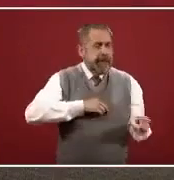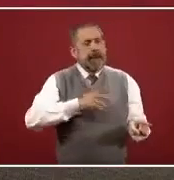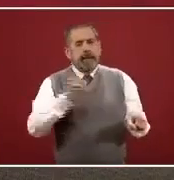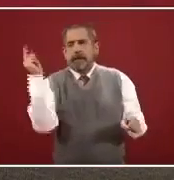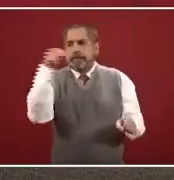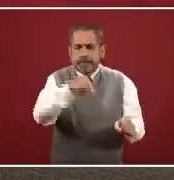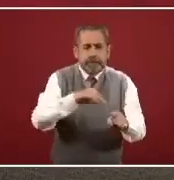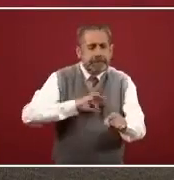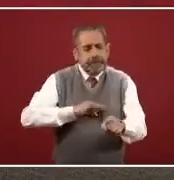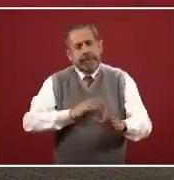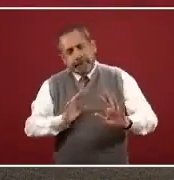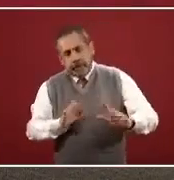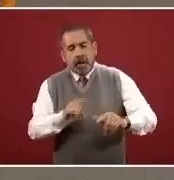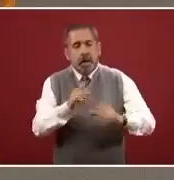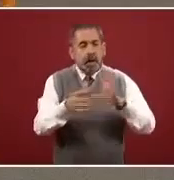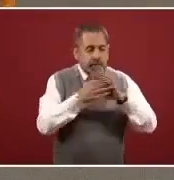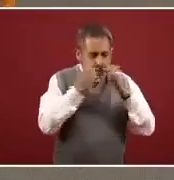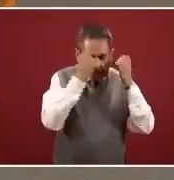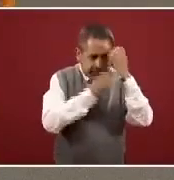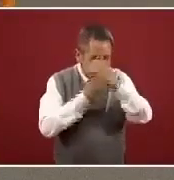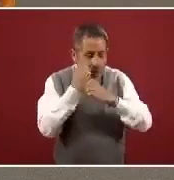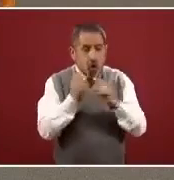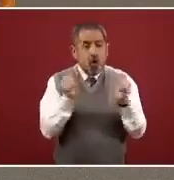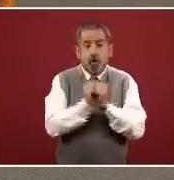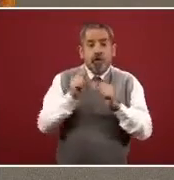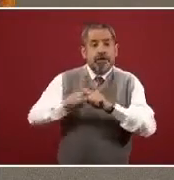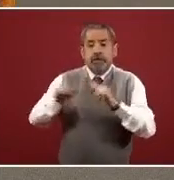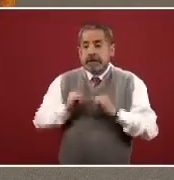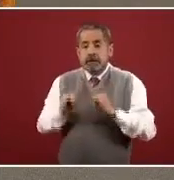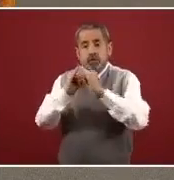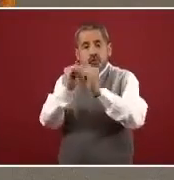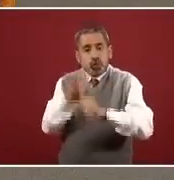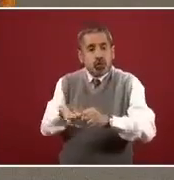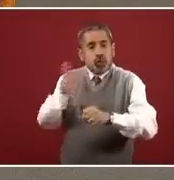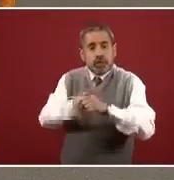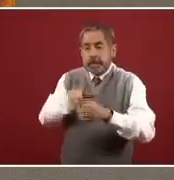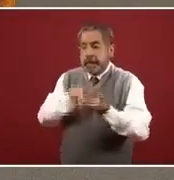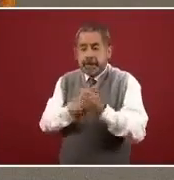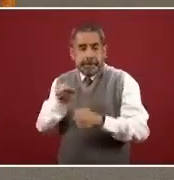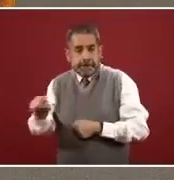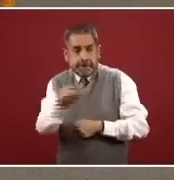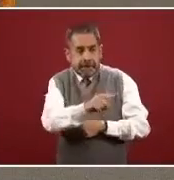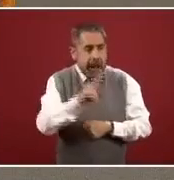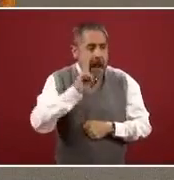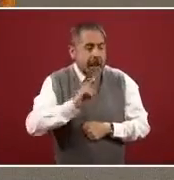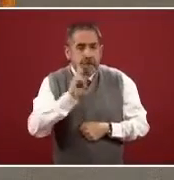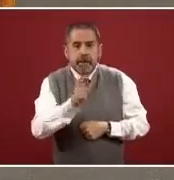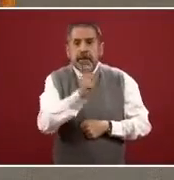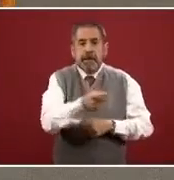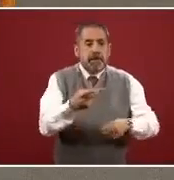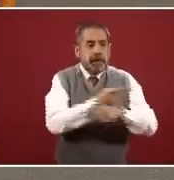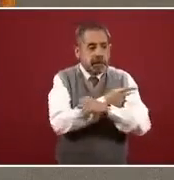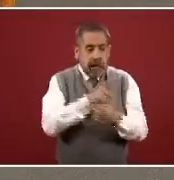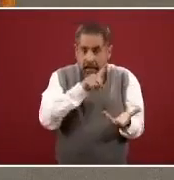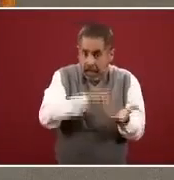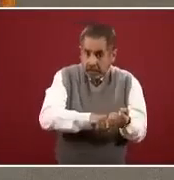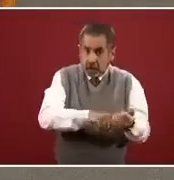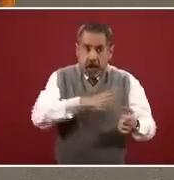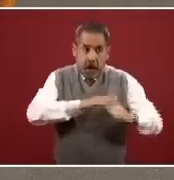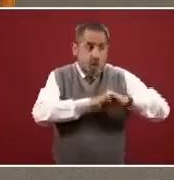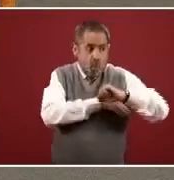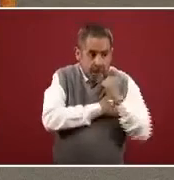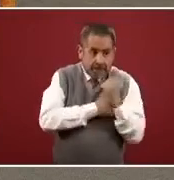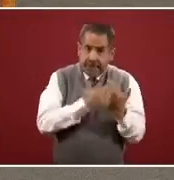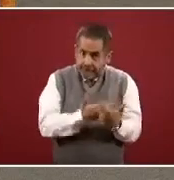además hemos ido verificando con las instituciones, hospitales acerca de lo que tienen en almacén, lo que tienen en bodega